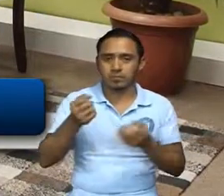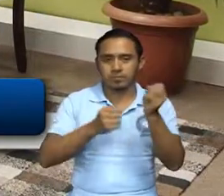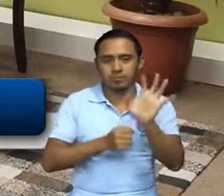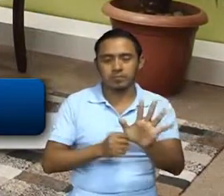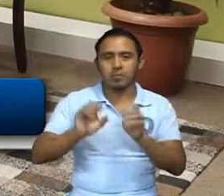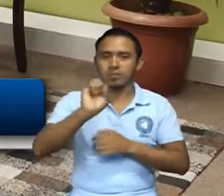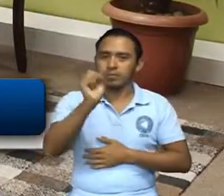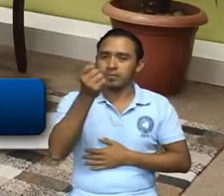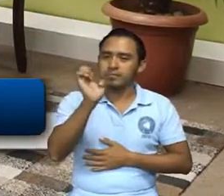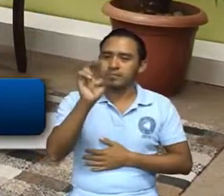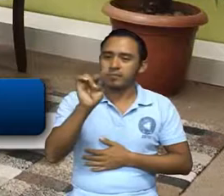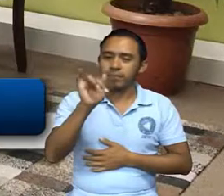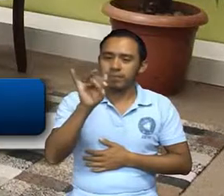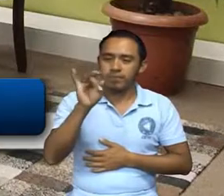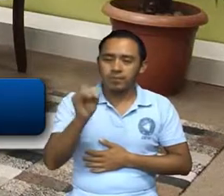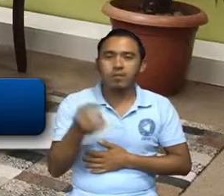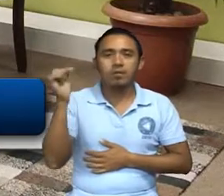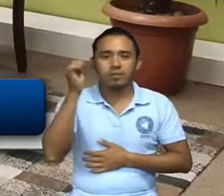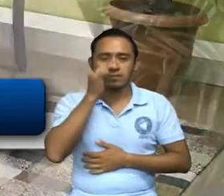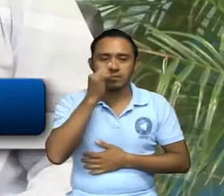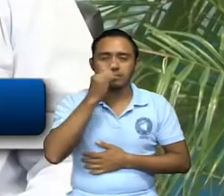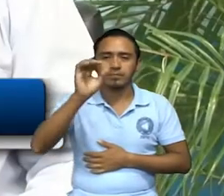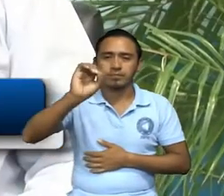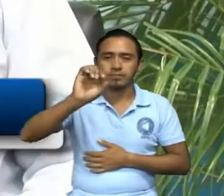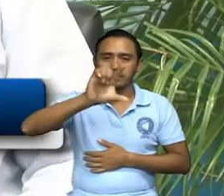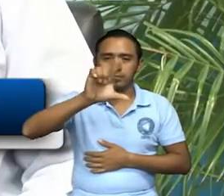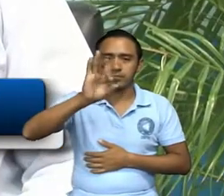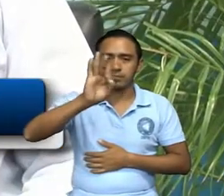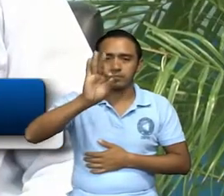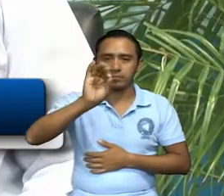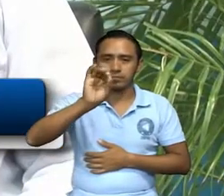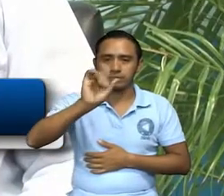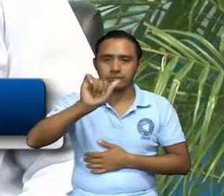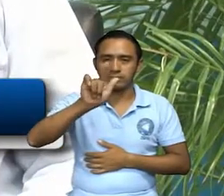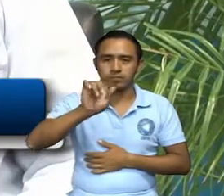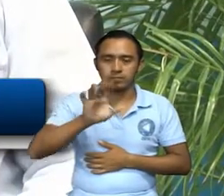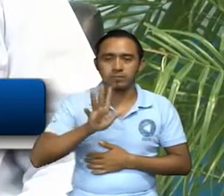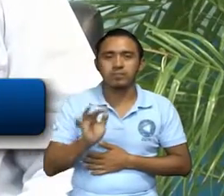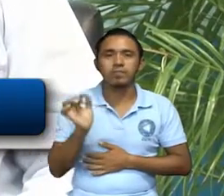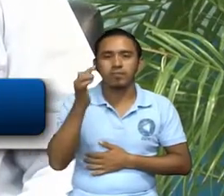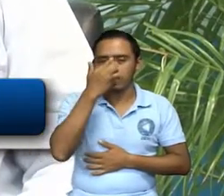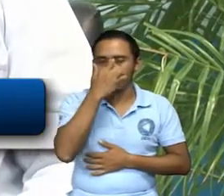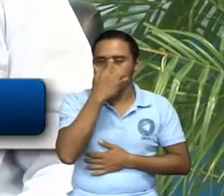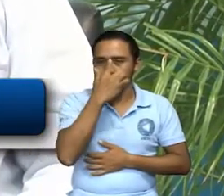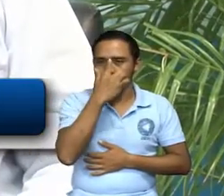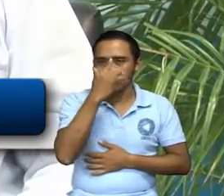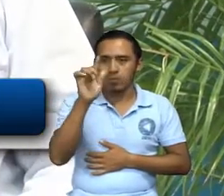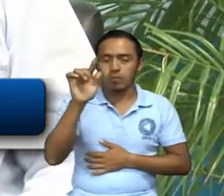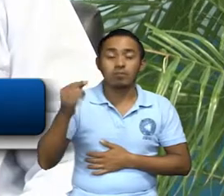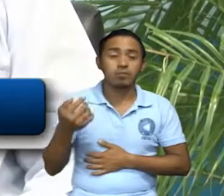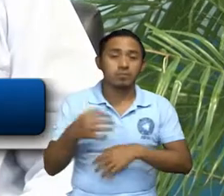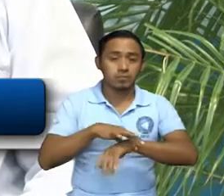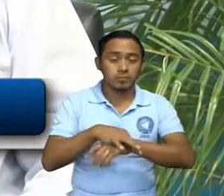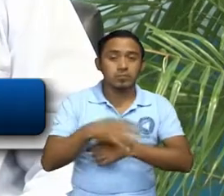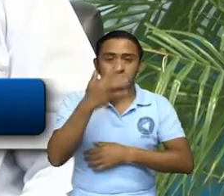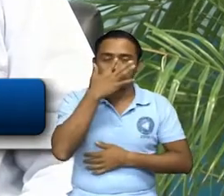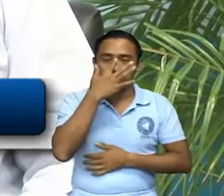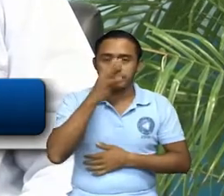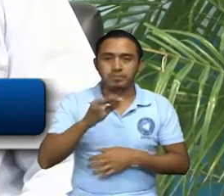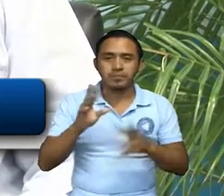olfato. Esta está constituida con lo que es una parte ósea, ya, que es el hueso nasal, y una parte de lo que es